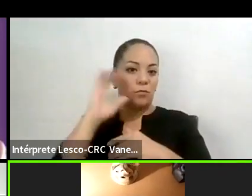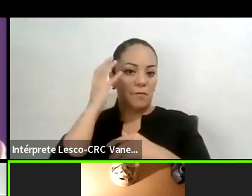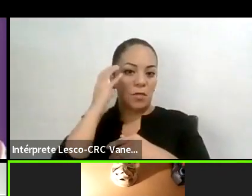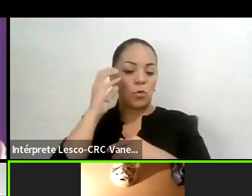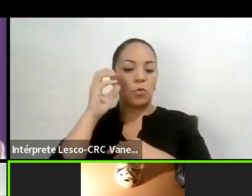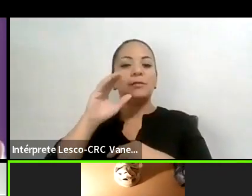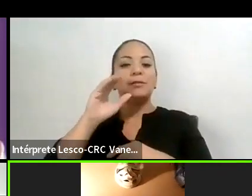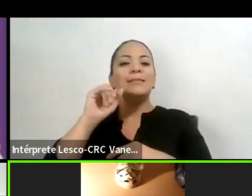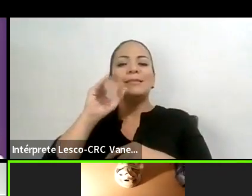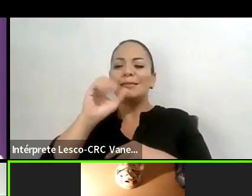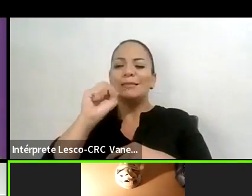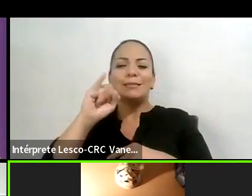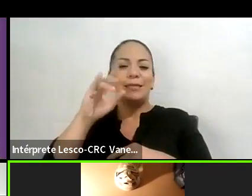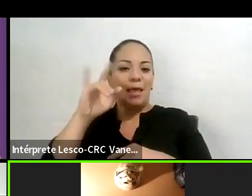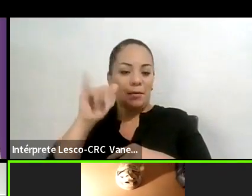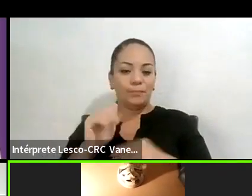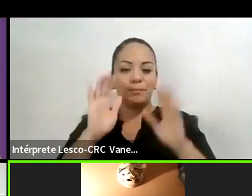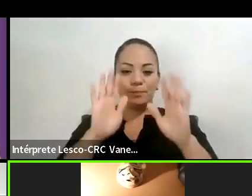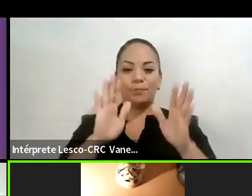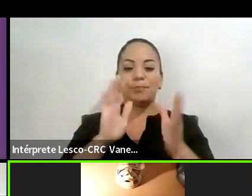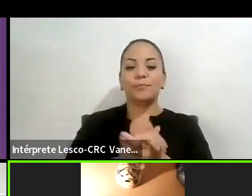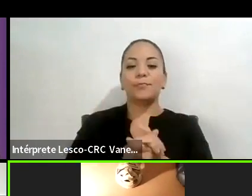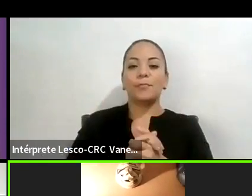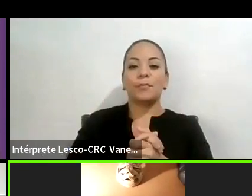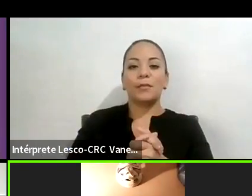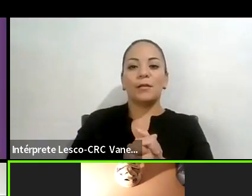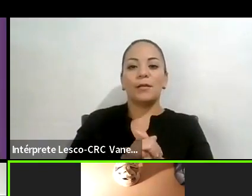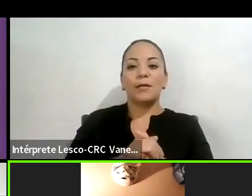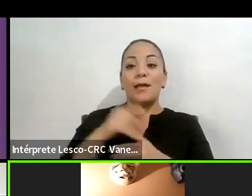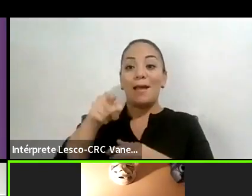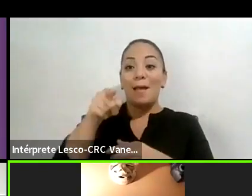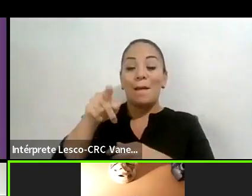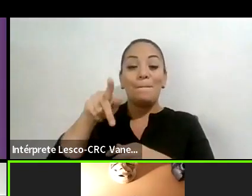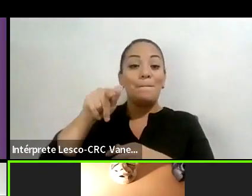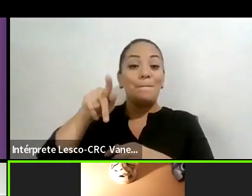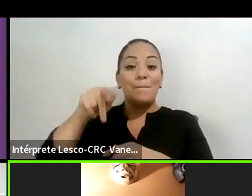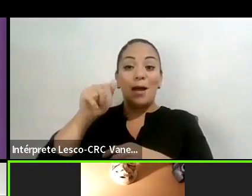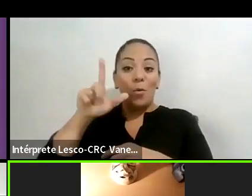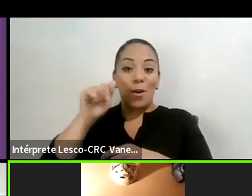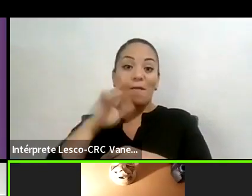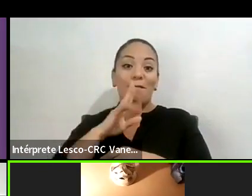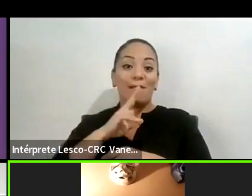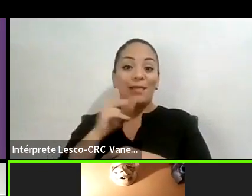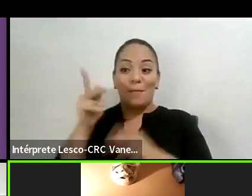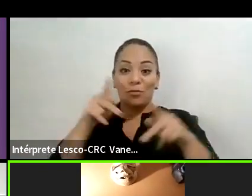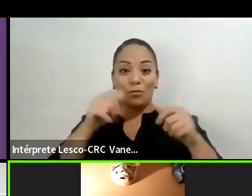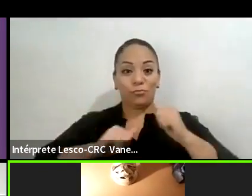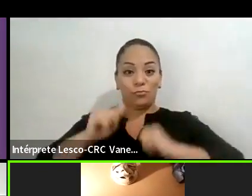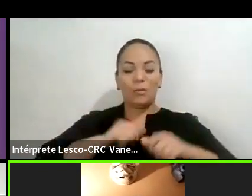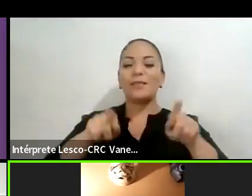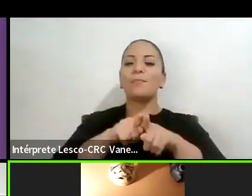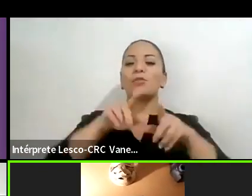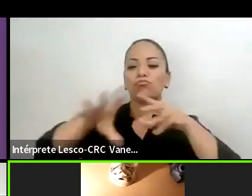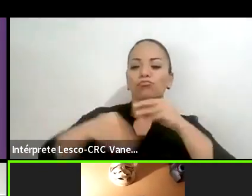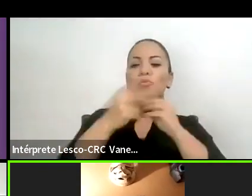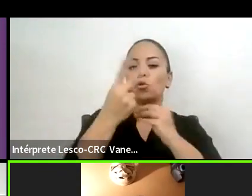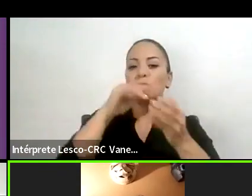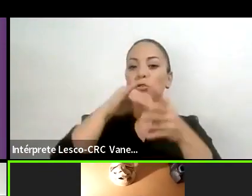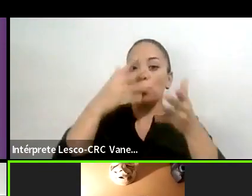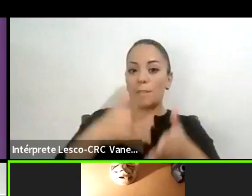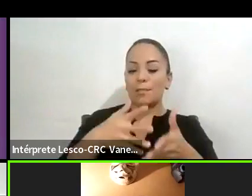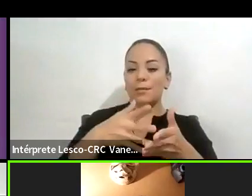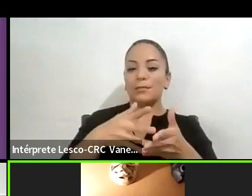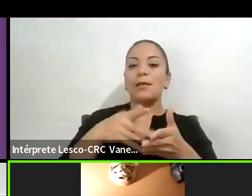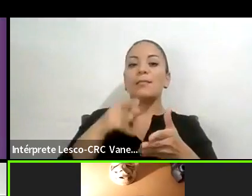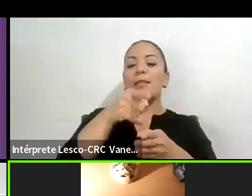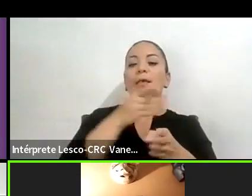También, bueno, ahora que Pau mencionaba a los intérpretes, también mencionar a dos estudiantes más de la Escuela de Arte Escénico que